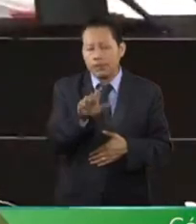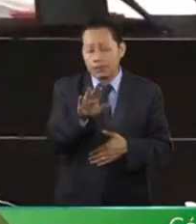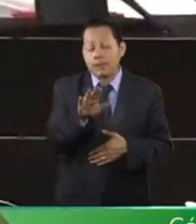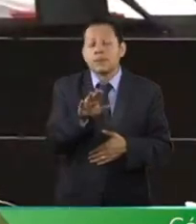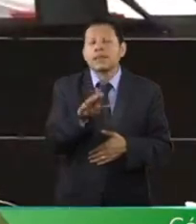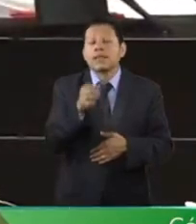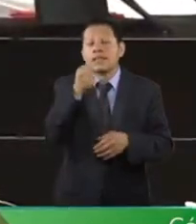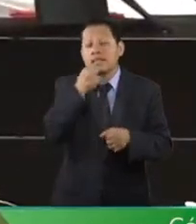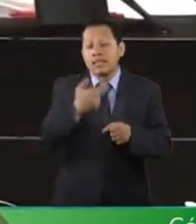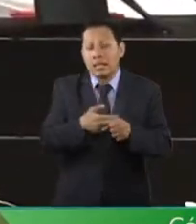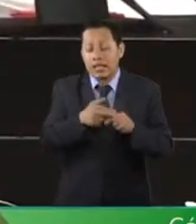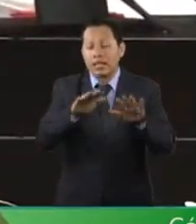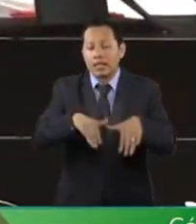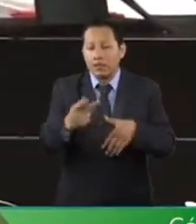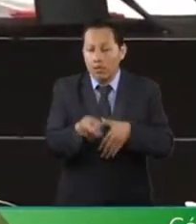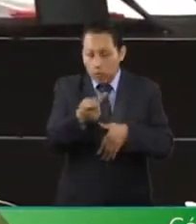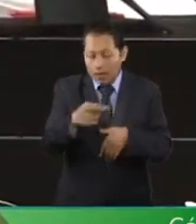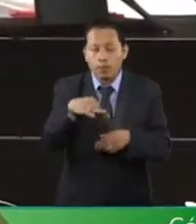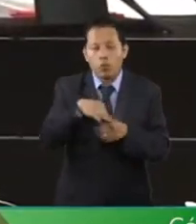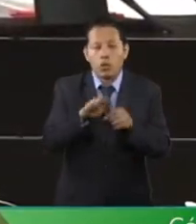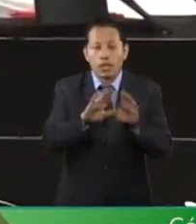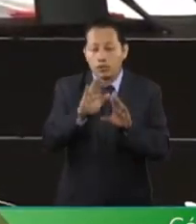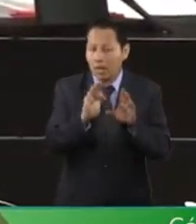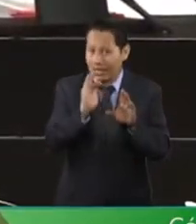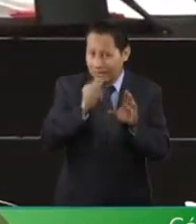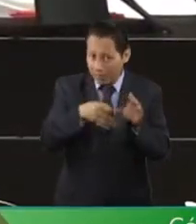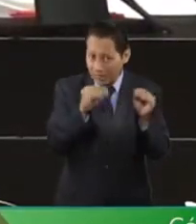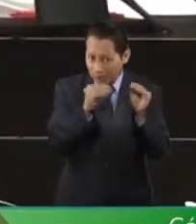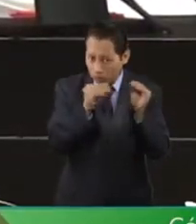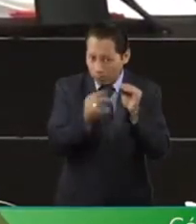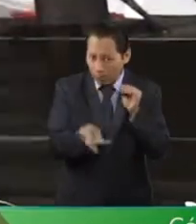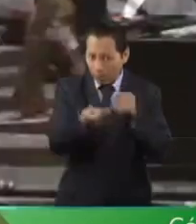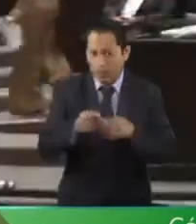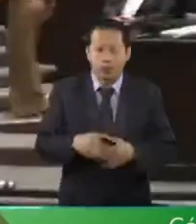ahora el uso de la palabra. Consulte la Secretaría de la Asamblea en votación económica si se admite discusión.